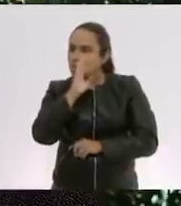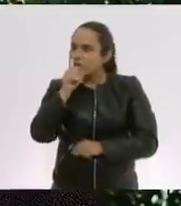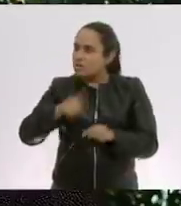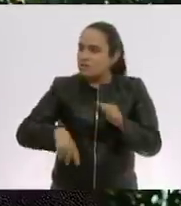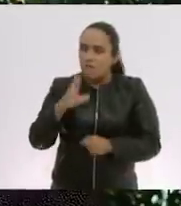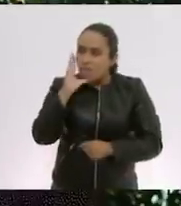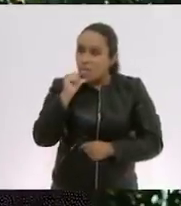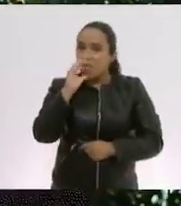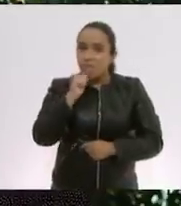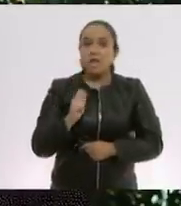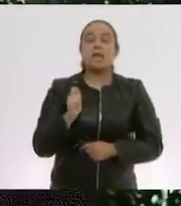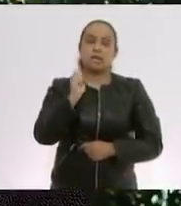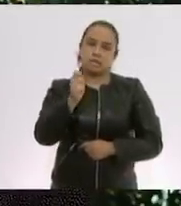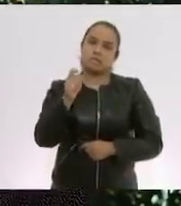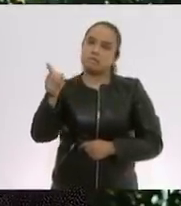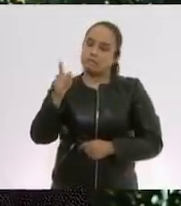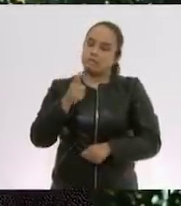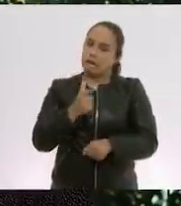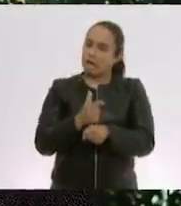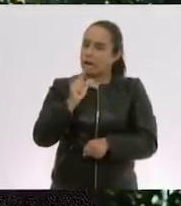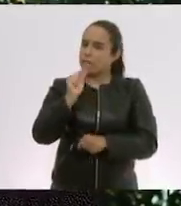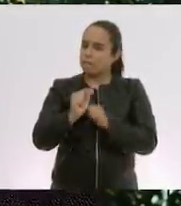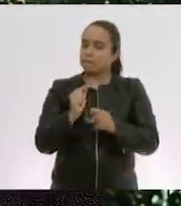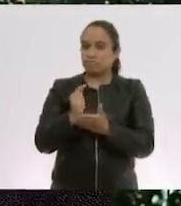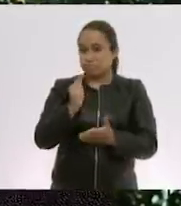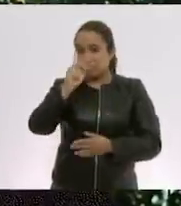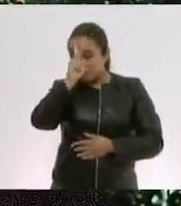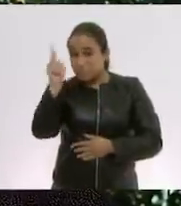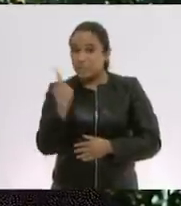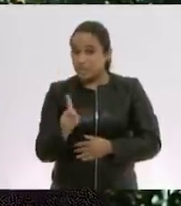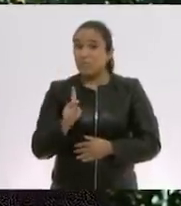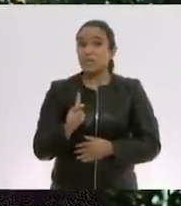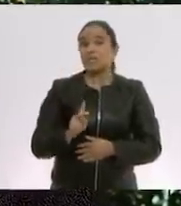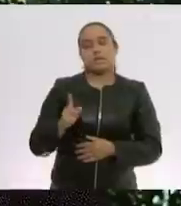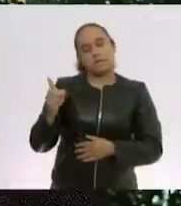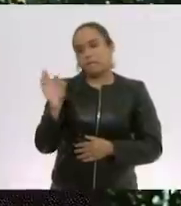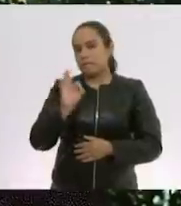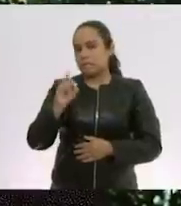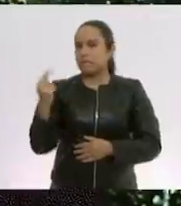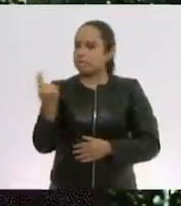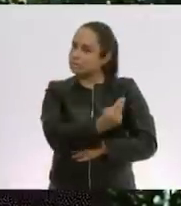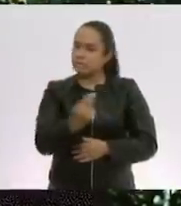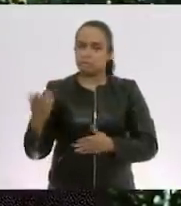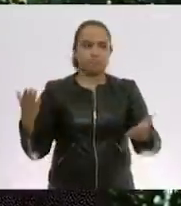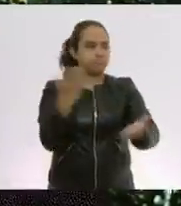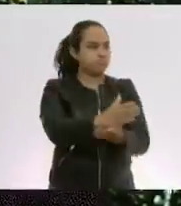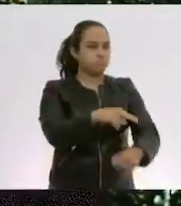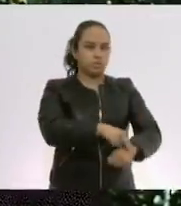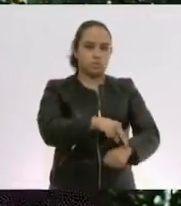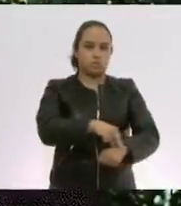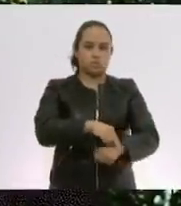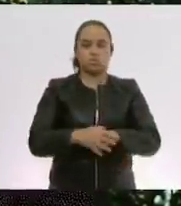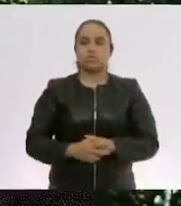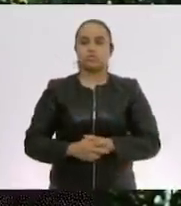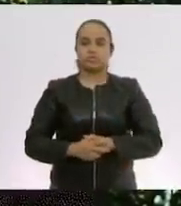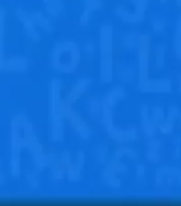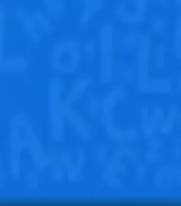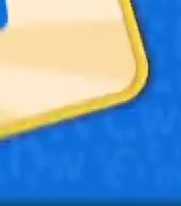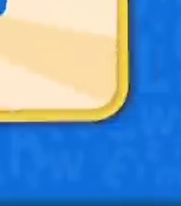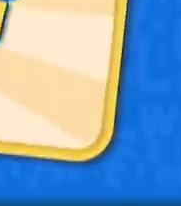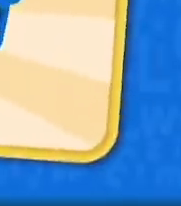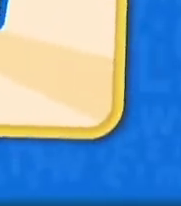puede controlar, quiere decir que la situación se ha tornado más delicada y que muy posiblemente haya que acudir a los servicios de urgencias.